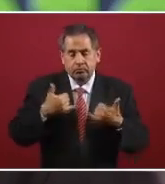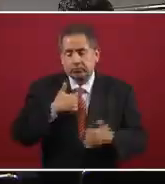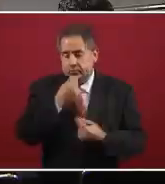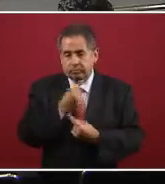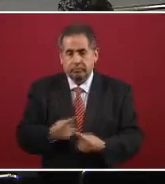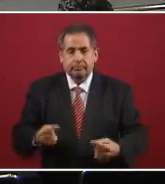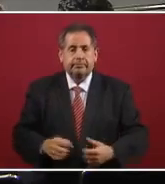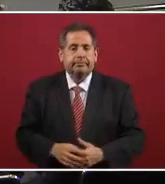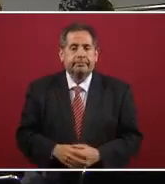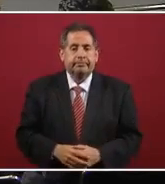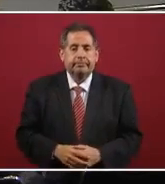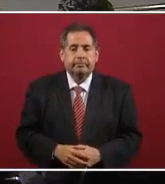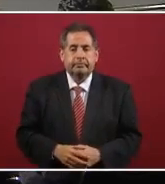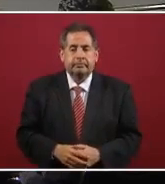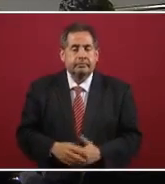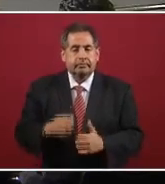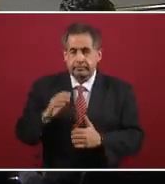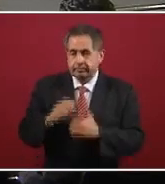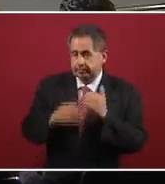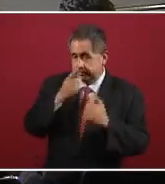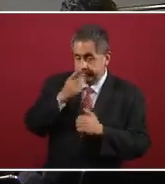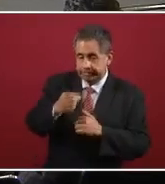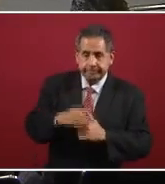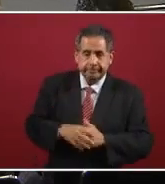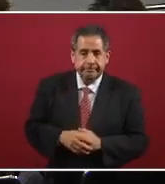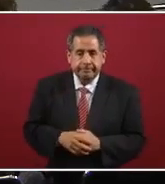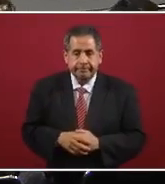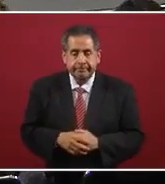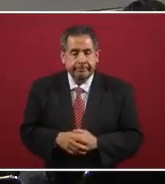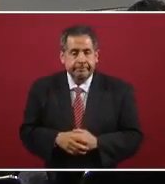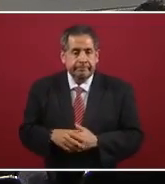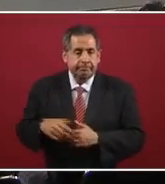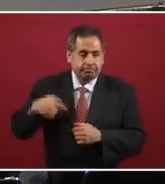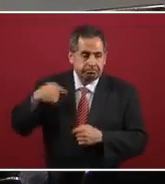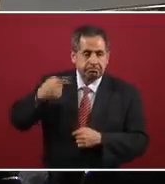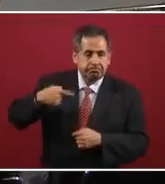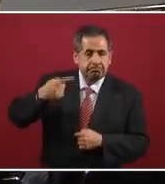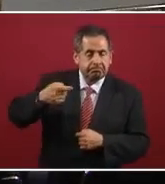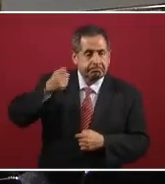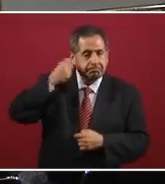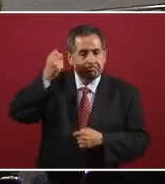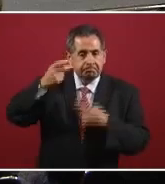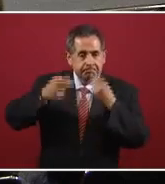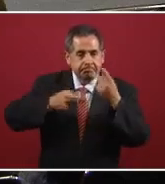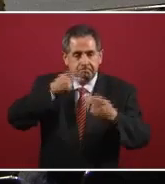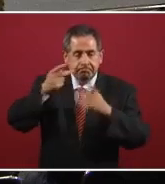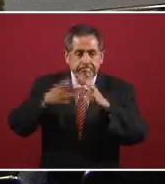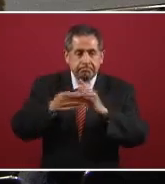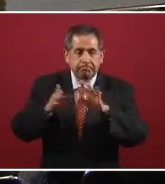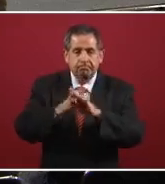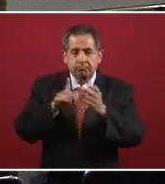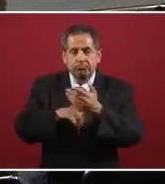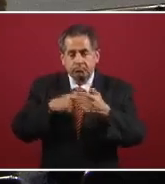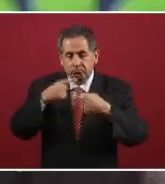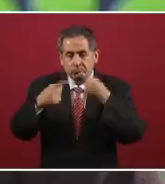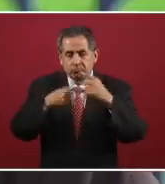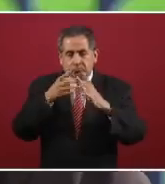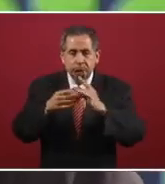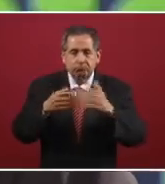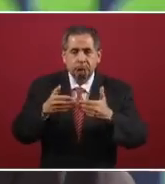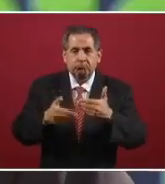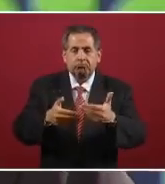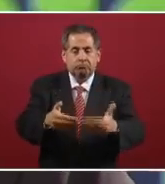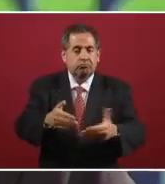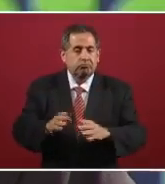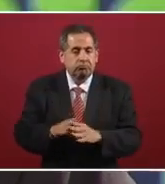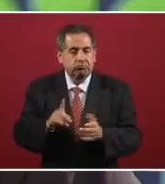niños. Terminaría ahora sí diciendo que la secuencia de la campaña va desde generar conversación sobre este tema